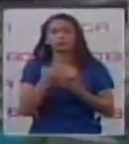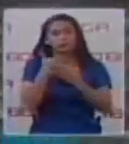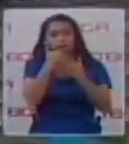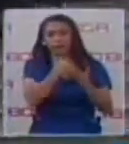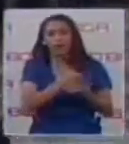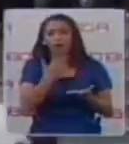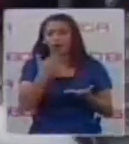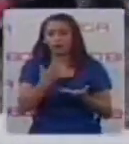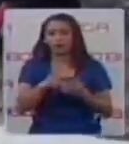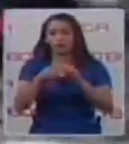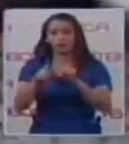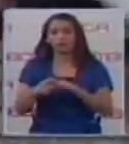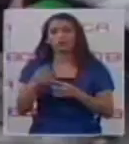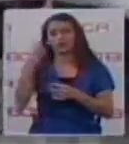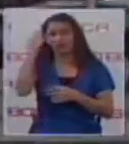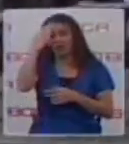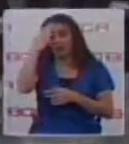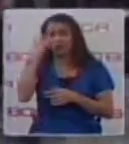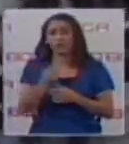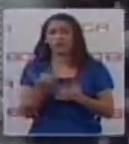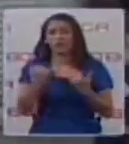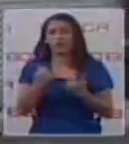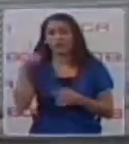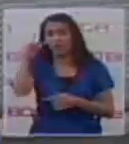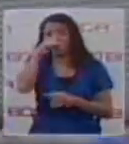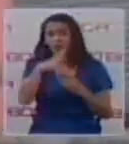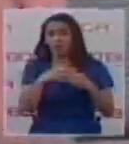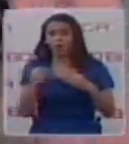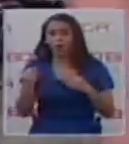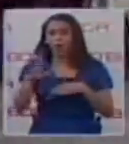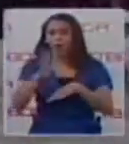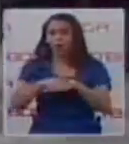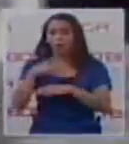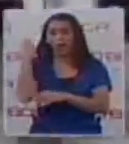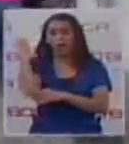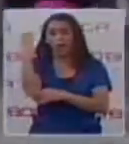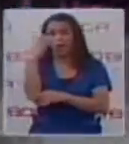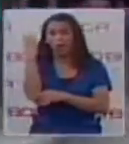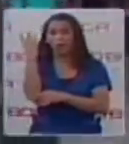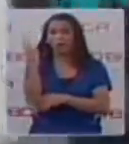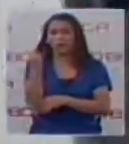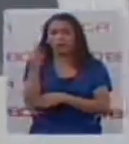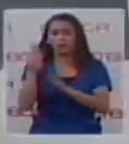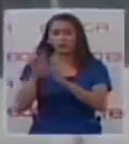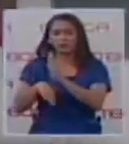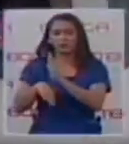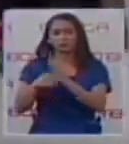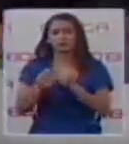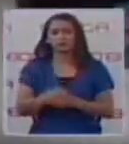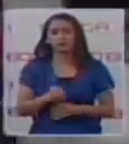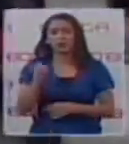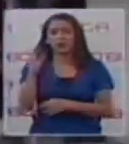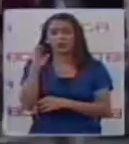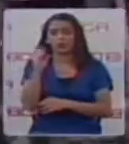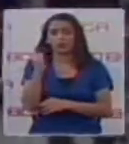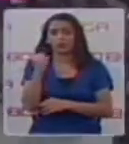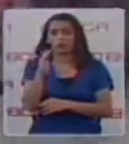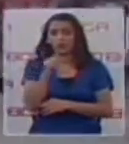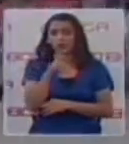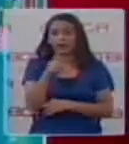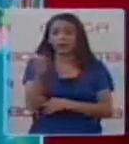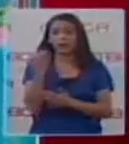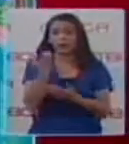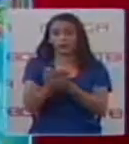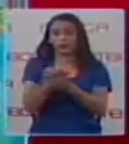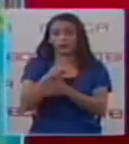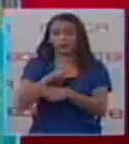por la devaluación del peso colombiano en los últimos meses. Oscar Ruano, especialista zonal de ProEcuador en Tulcán, precisa que pese